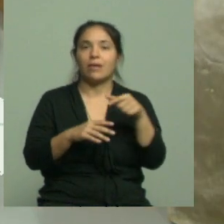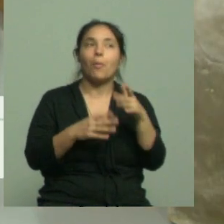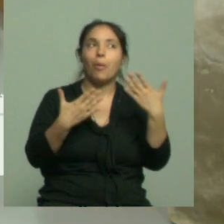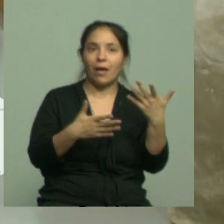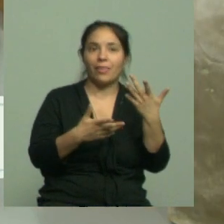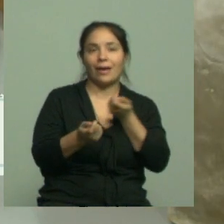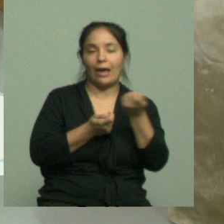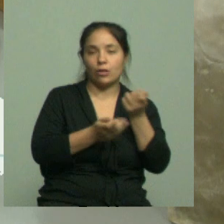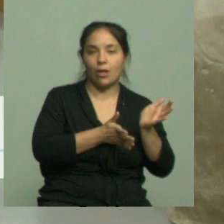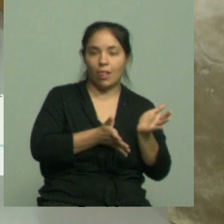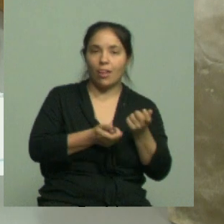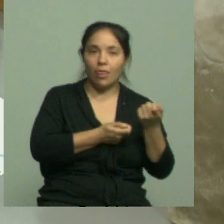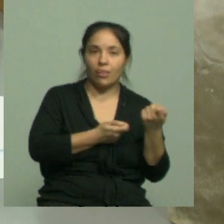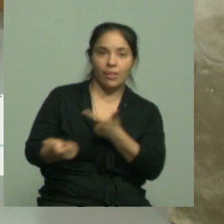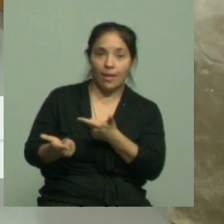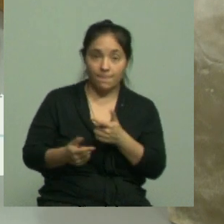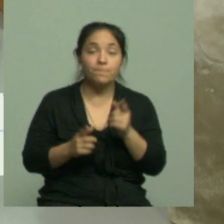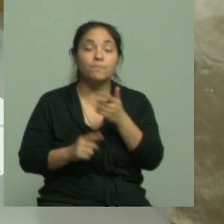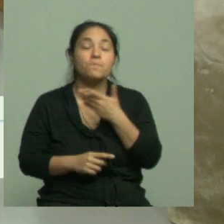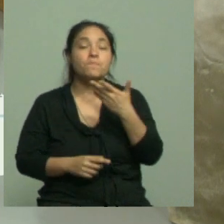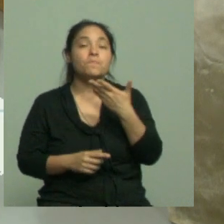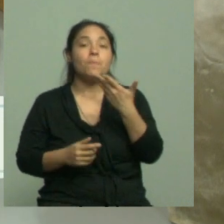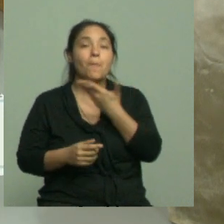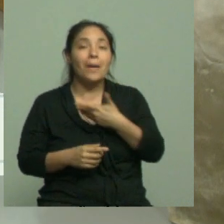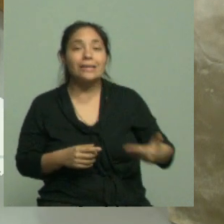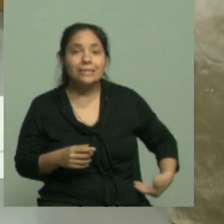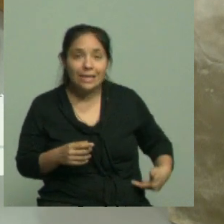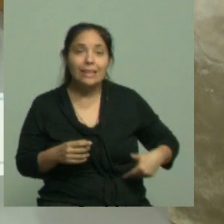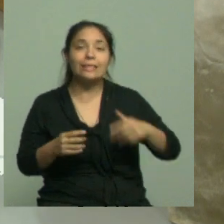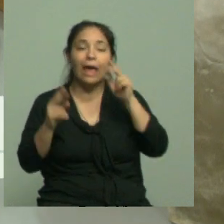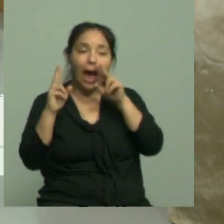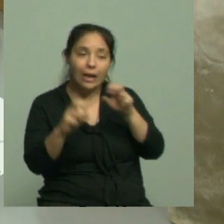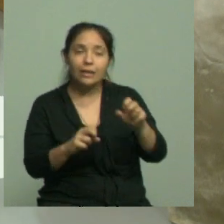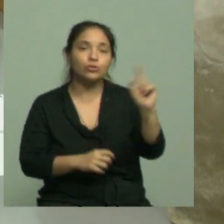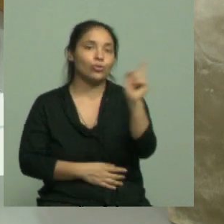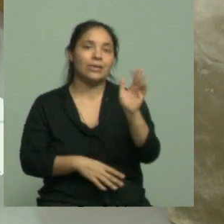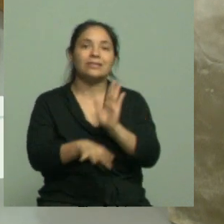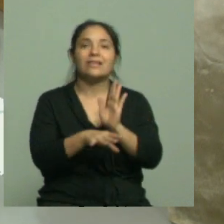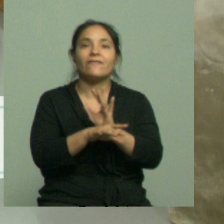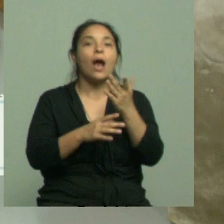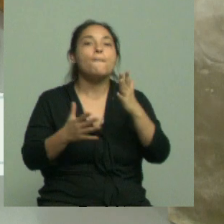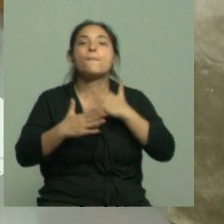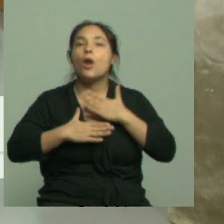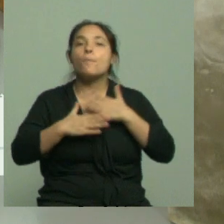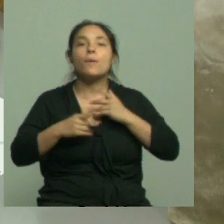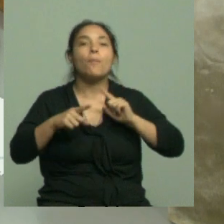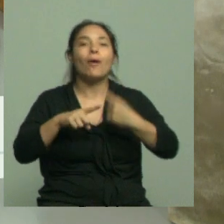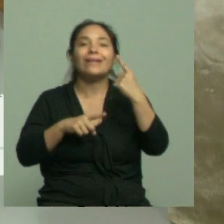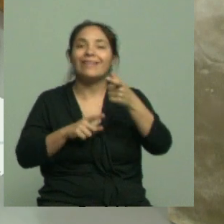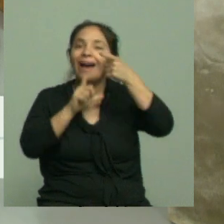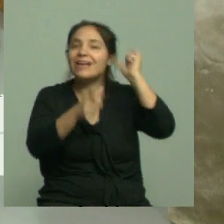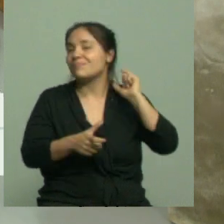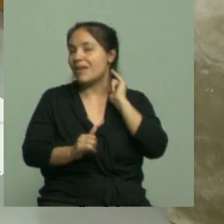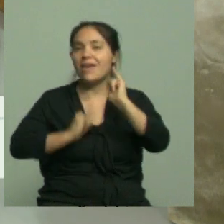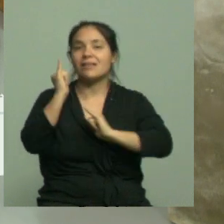distintas y creo que ahí no hay un presidente analizando, sino un Pepe Mujica desde su experiencia. Como desde su lado de político, totalmente, ¿no? Porque lo